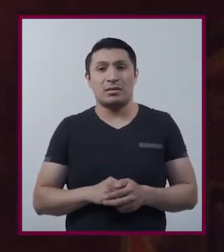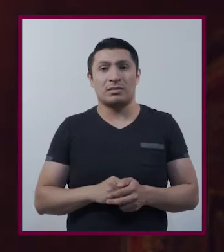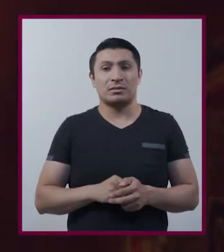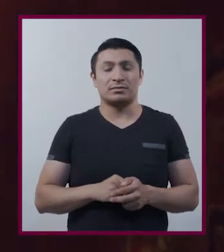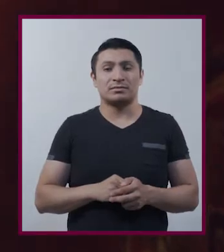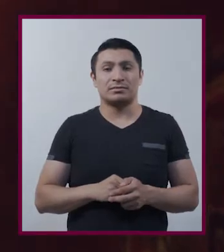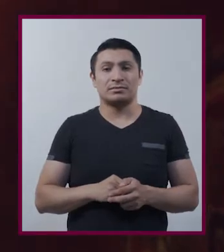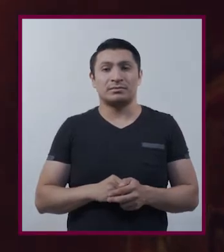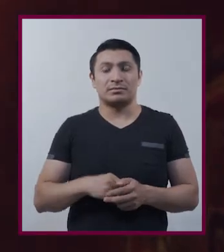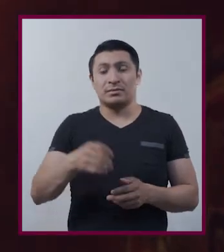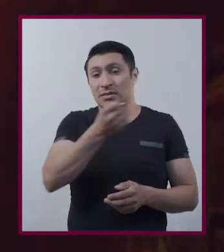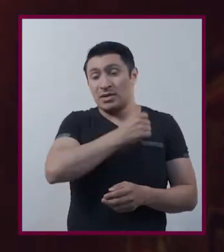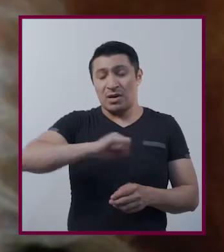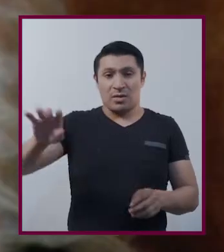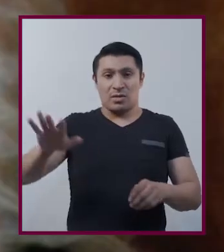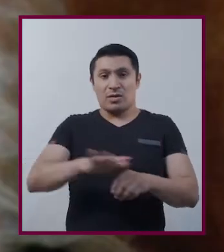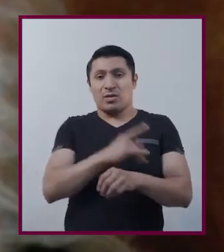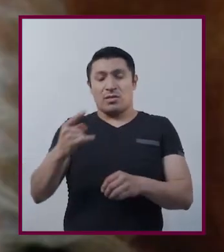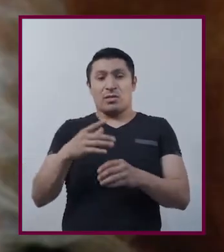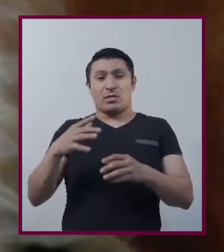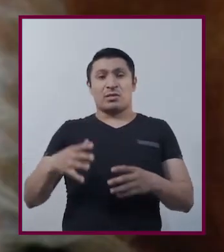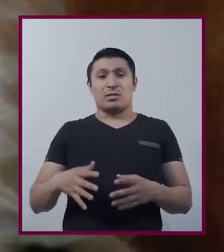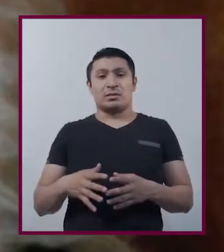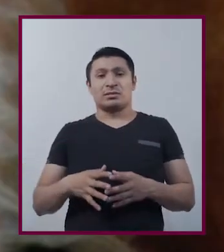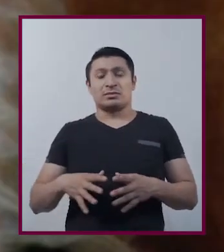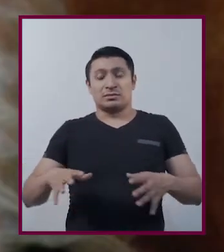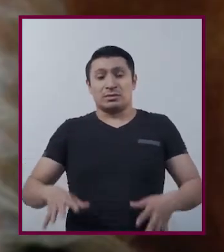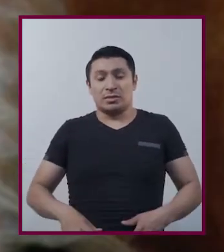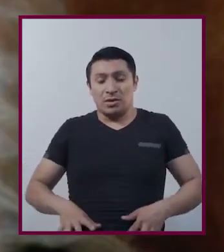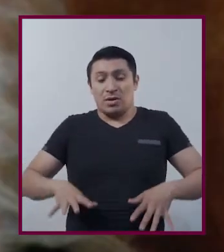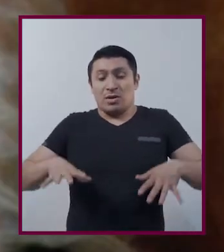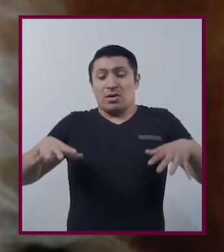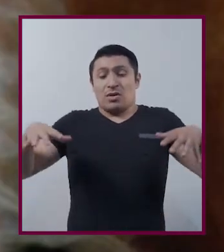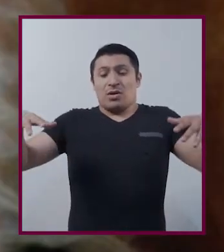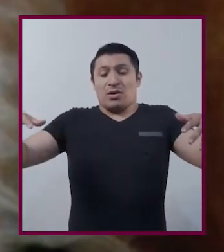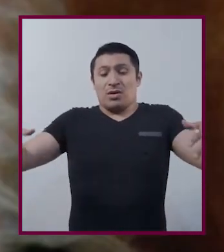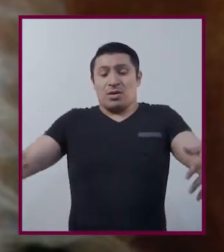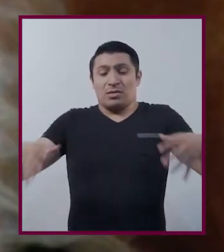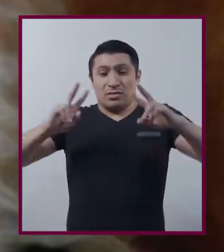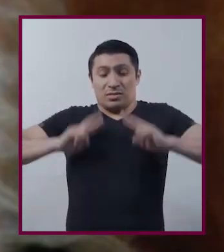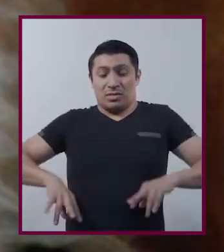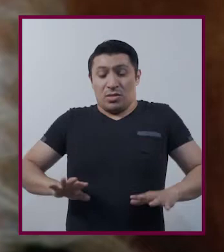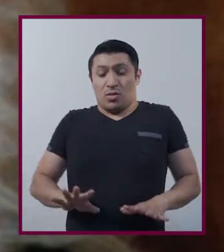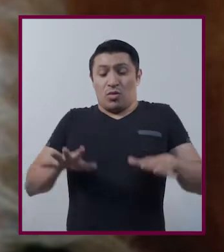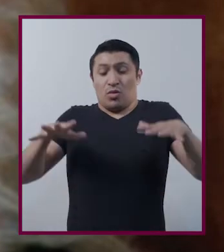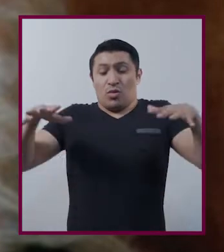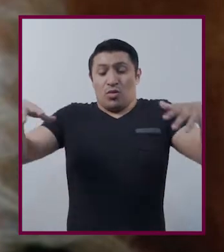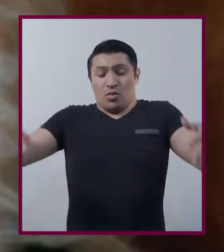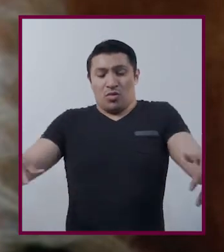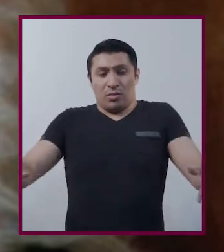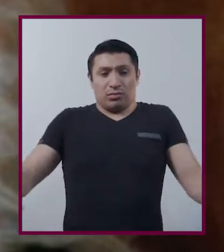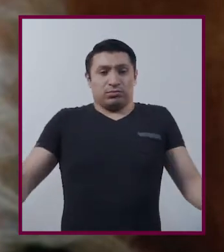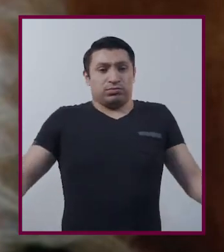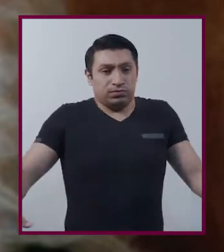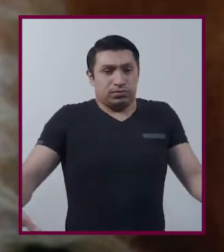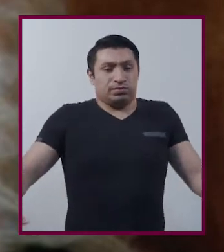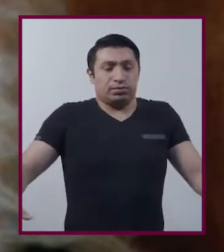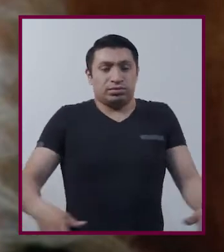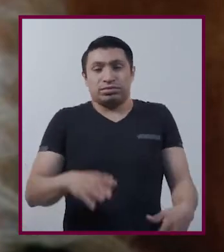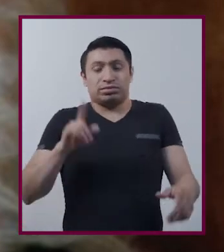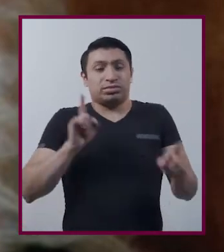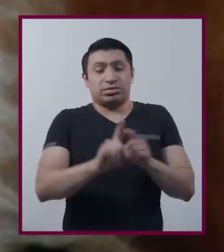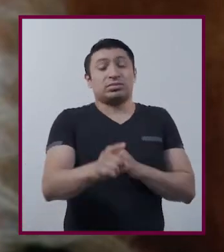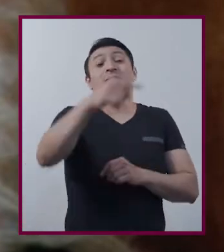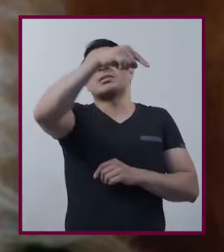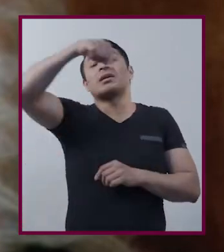Eugenia, olorosa siempre a pachuli, era famosa por la inmensidad de las crinolinas o miriñaques. «Está aquí